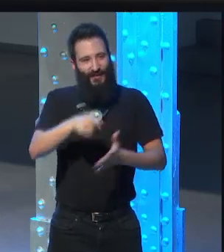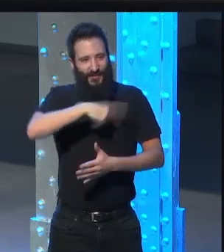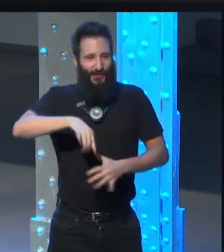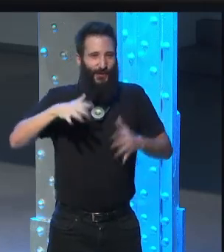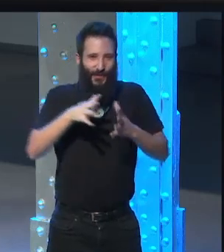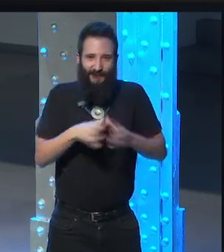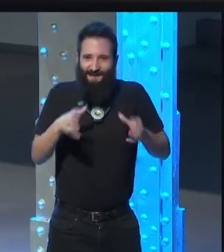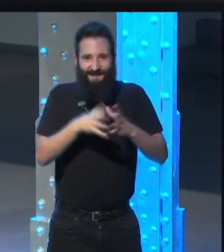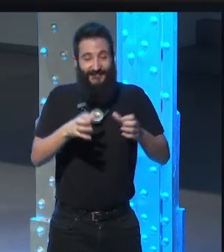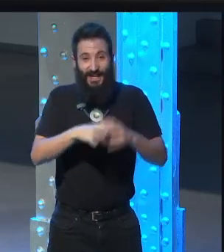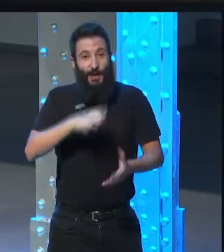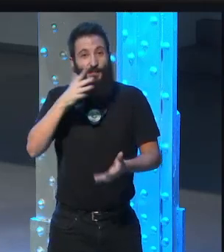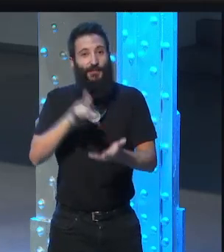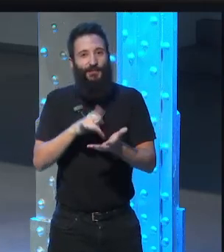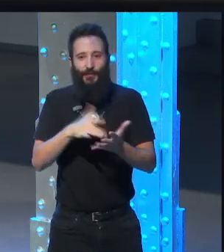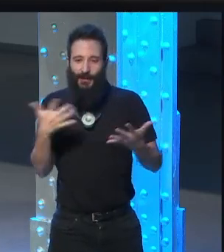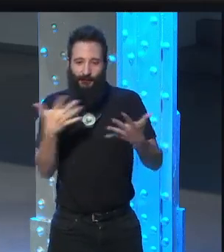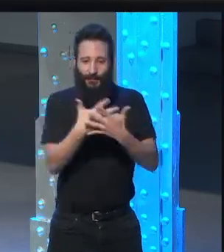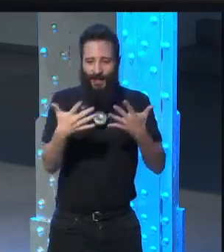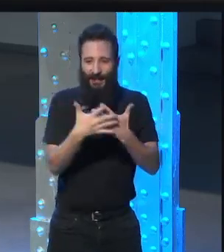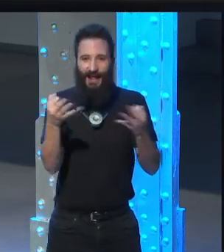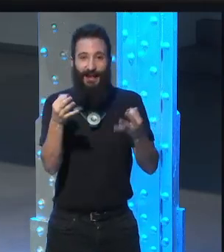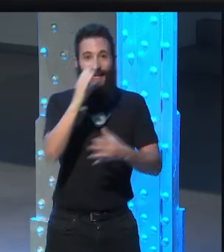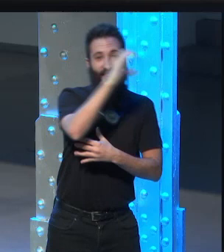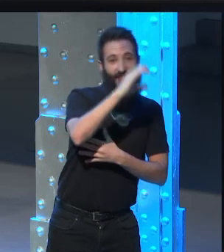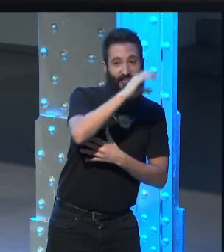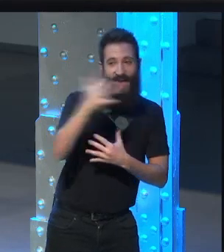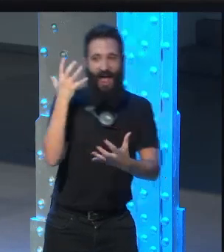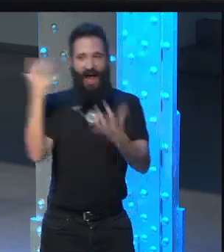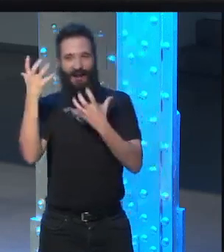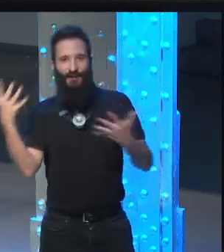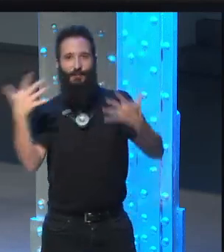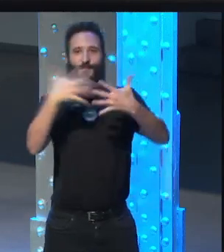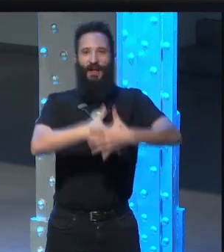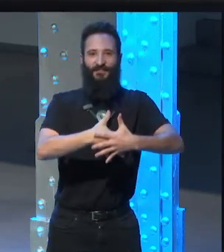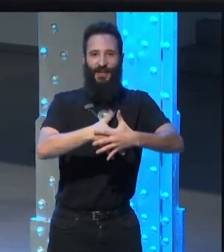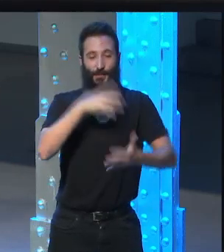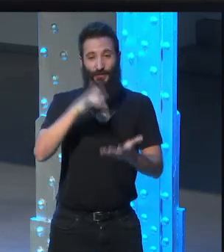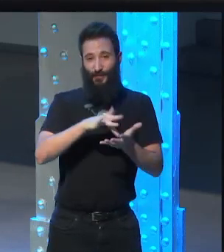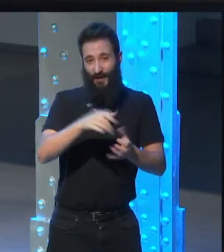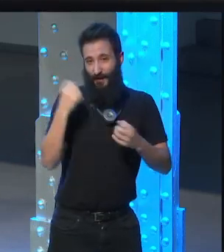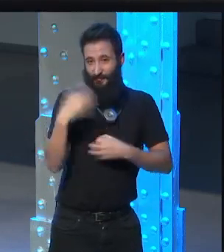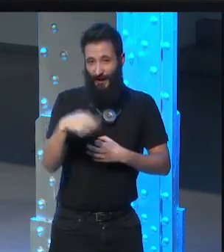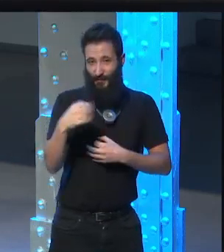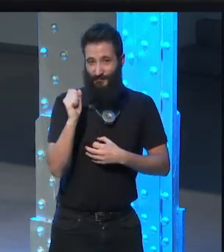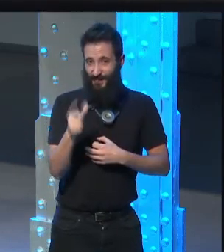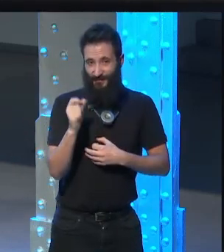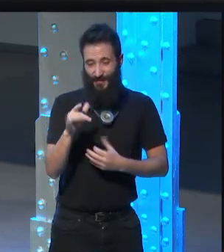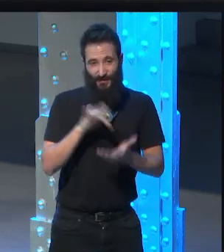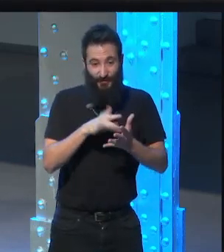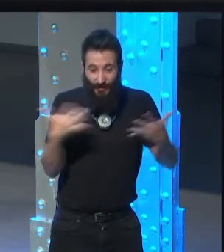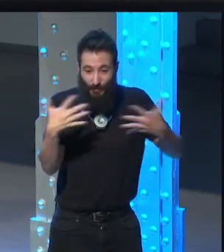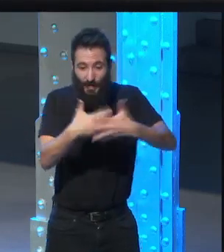ilusión porque mezcla ciencia y arte, que son dos ámbitos que normalmente no se suelen